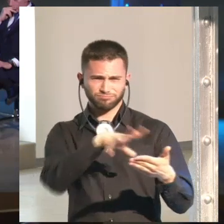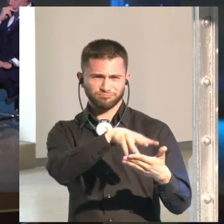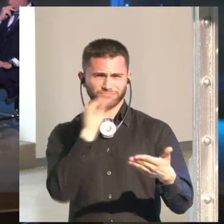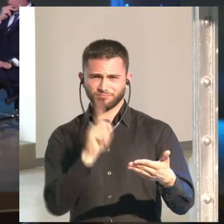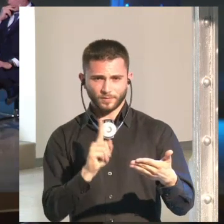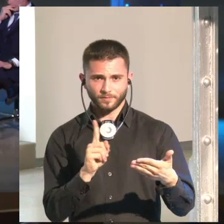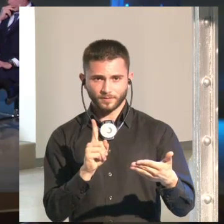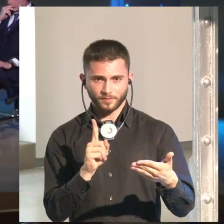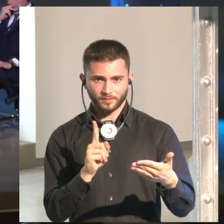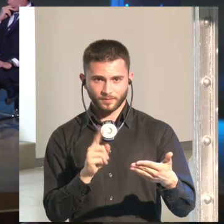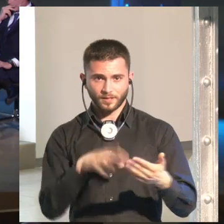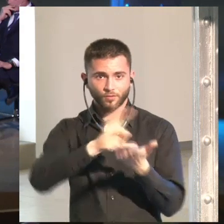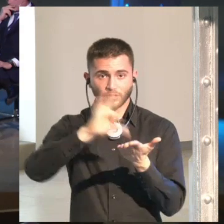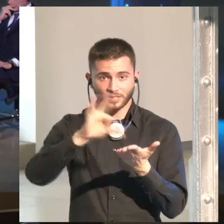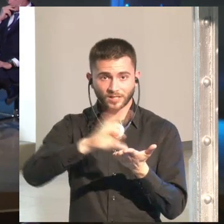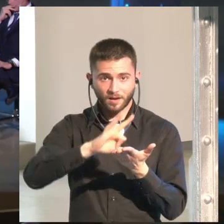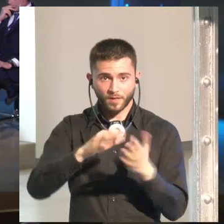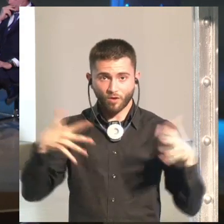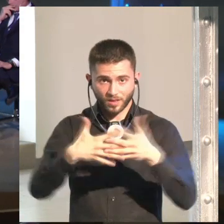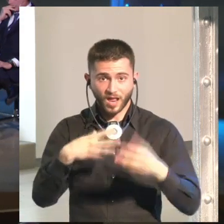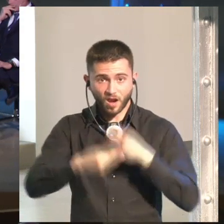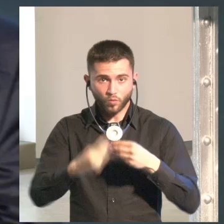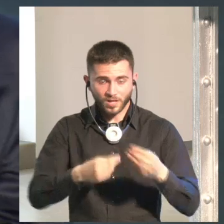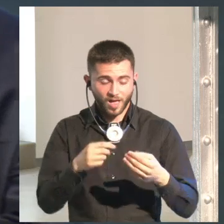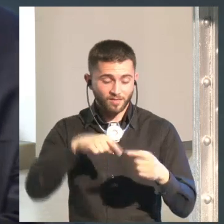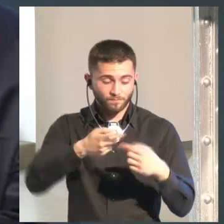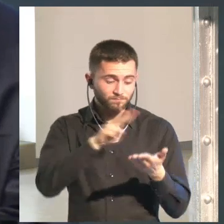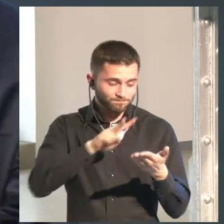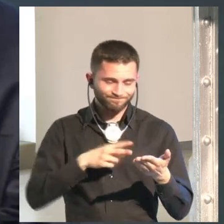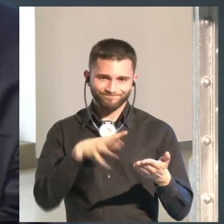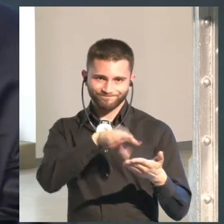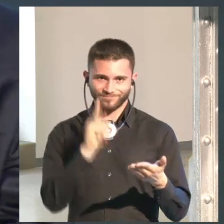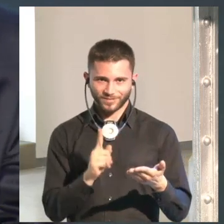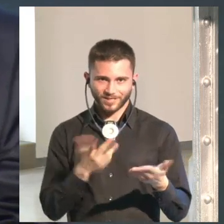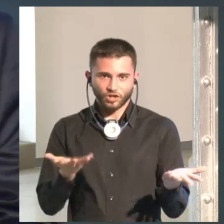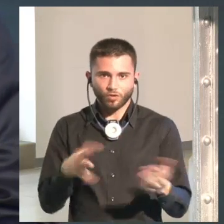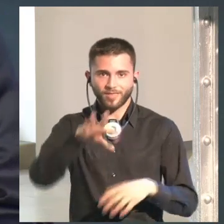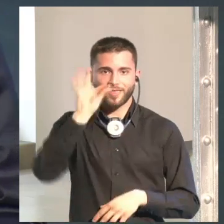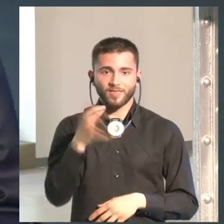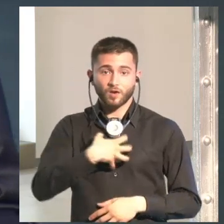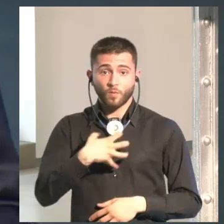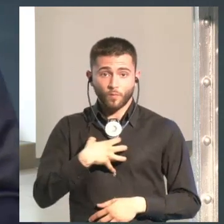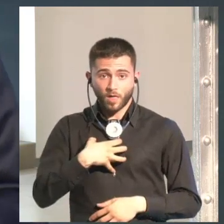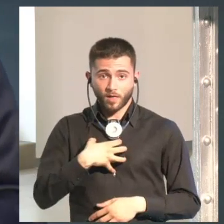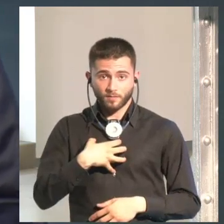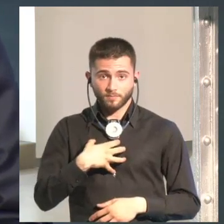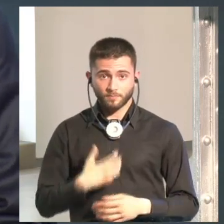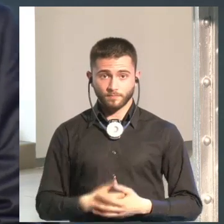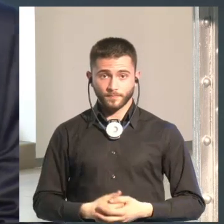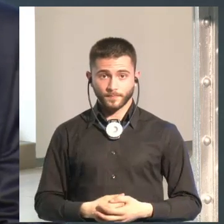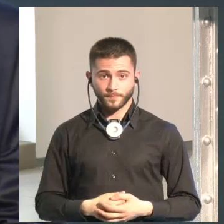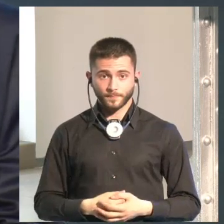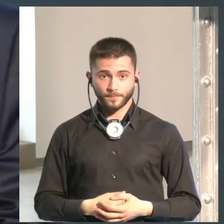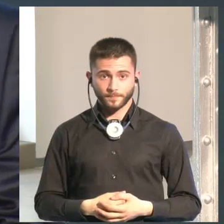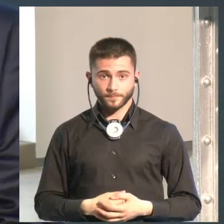cualquier servicio que utilice en Internet, y además no tienen la posibilidad de decidir. No pueden decidir,